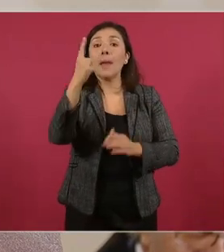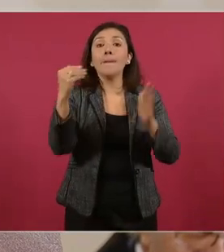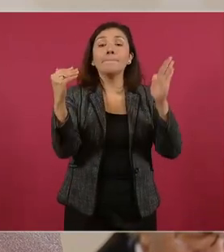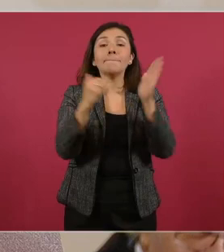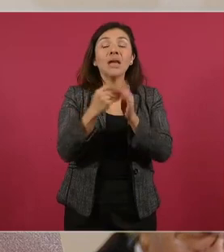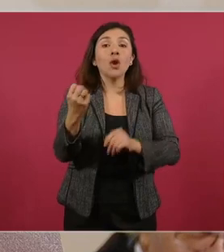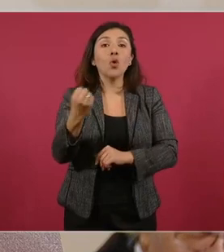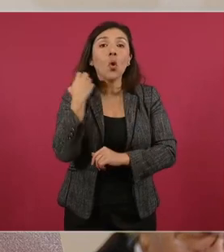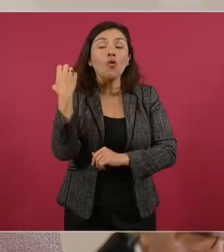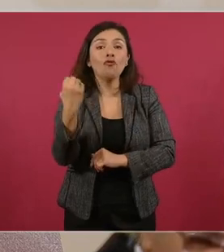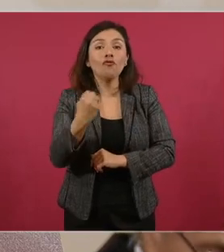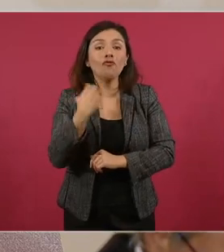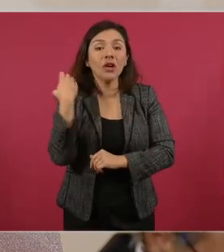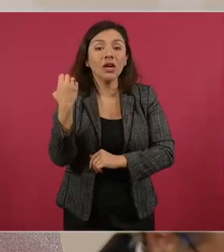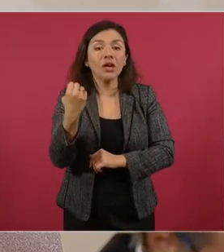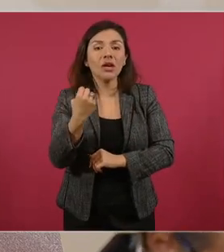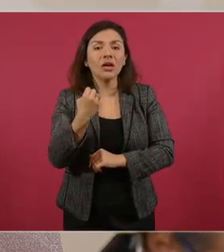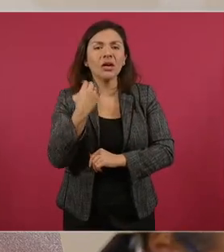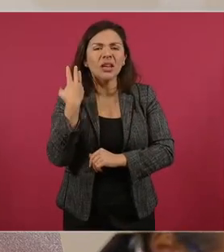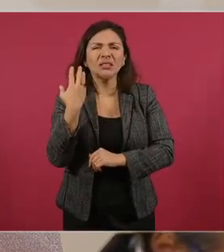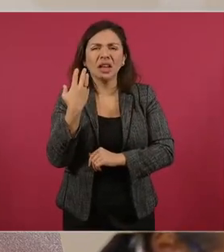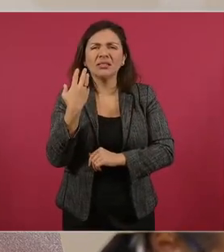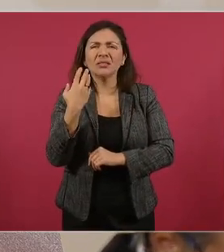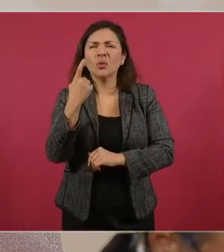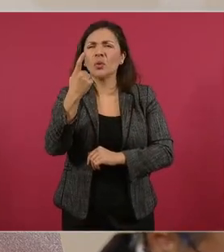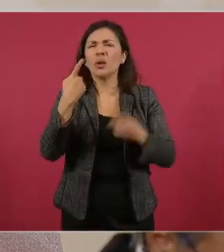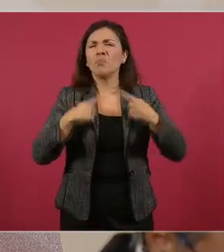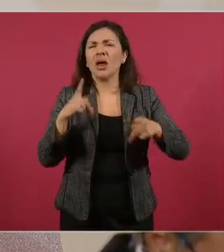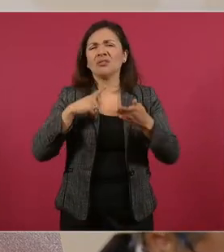conferencias. Es un articulista.